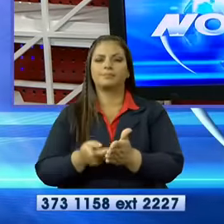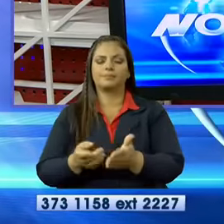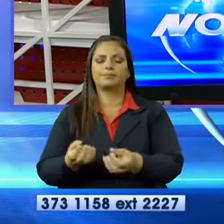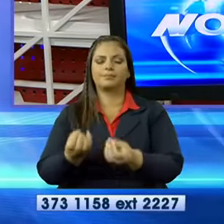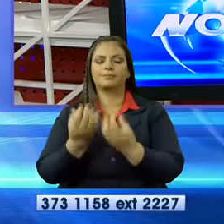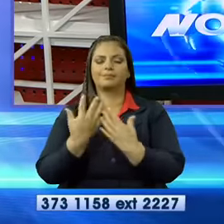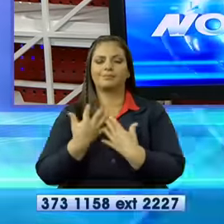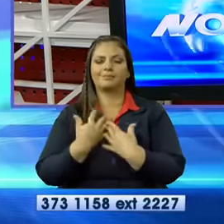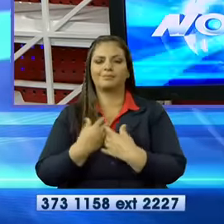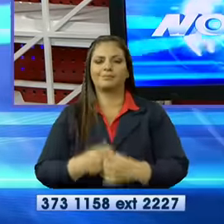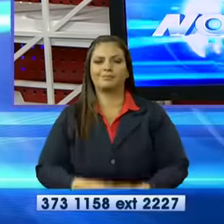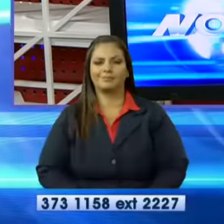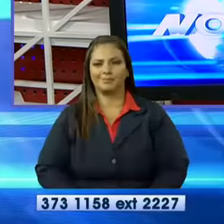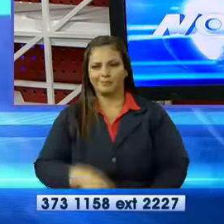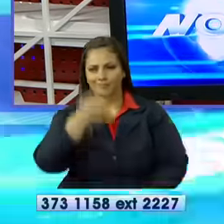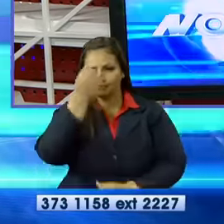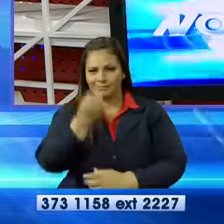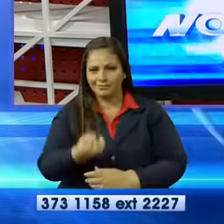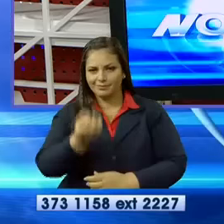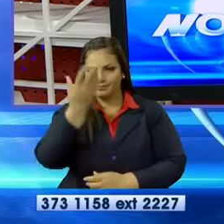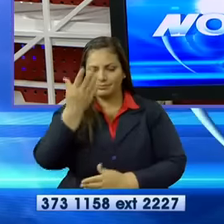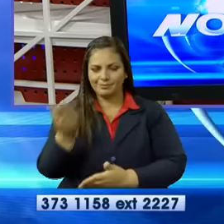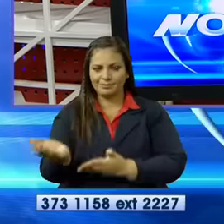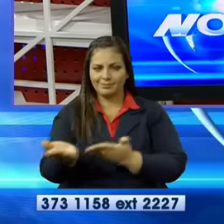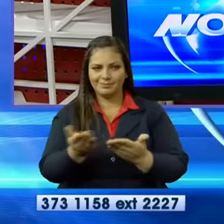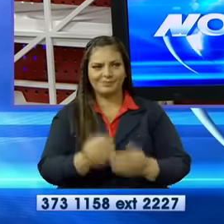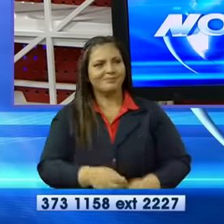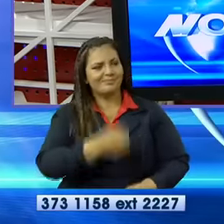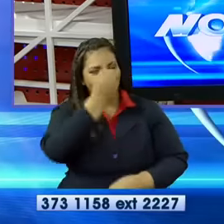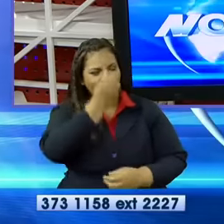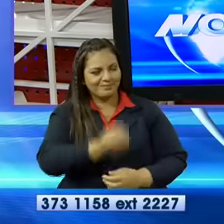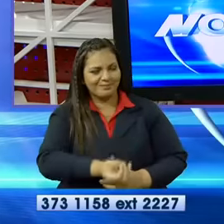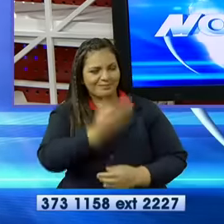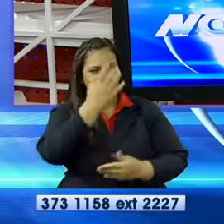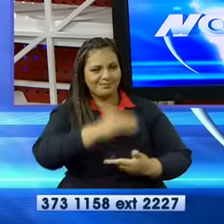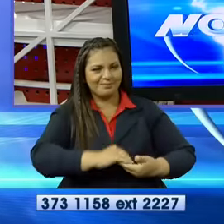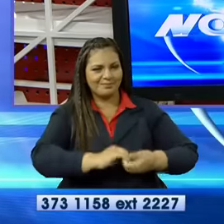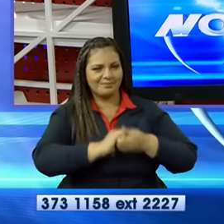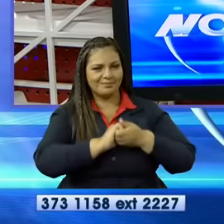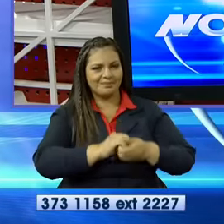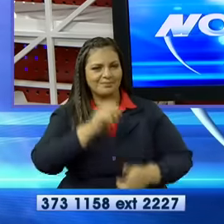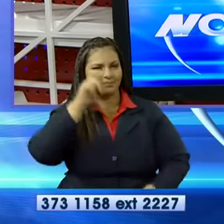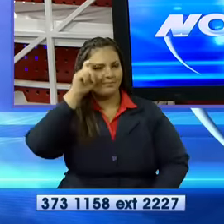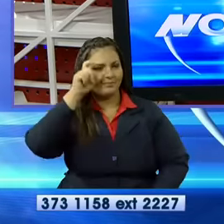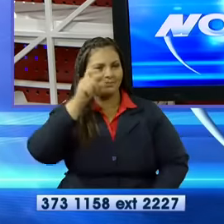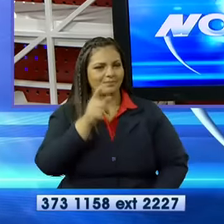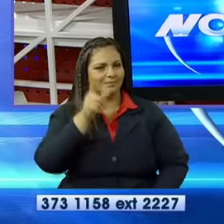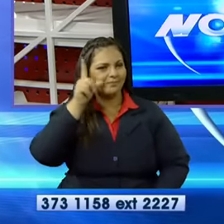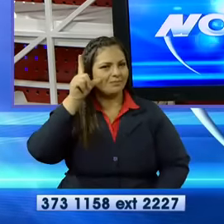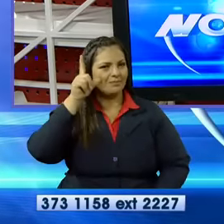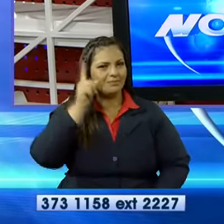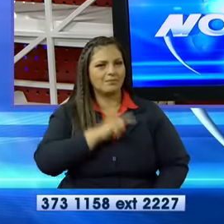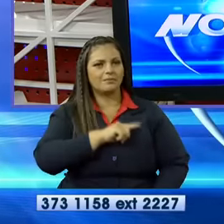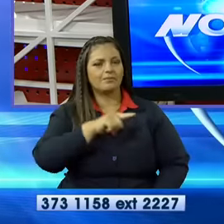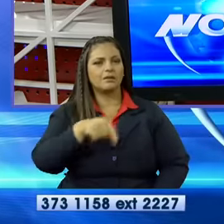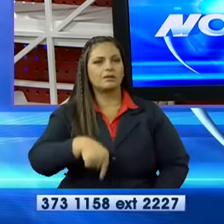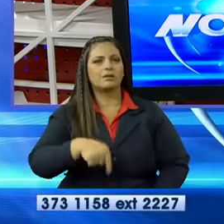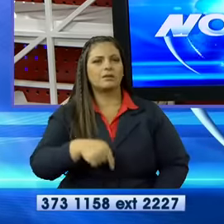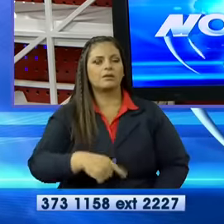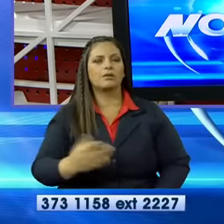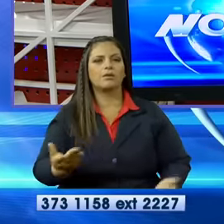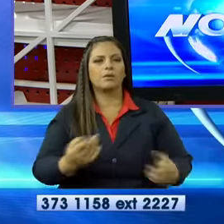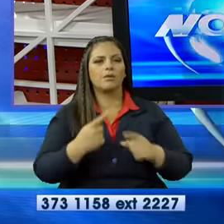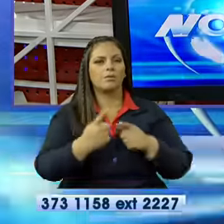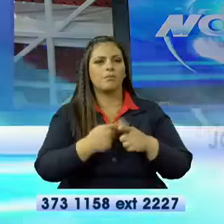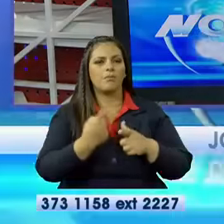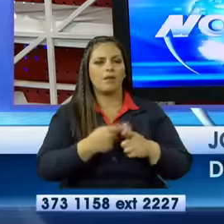de la mañana. Buenos días, Jorge. Adelante. Muy buenos días, amigos televidentes. Hugo y Luisa, nos encontramos en el mercado de Sauces